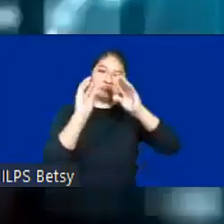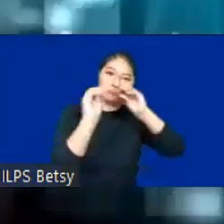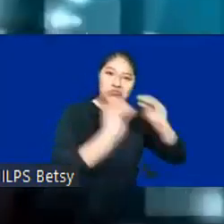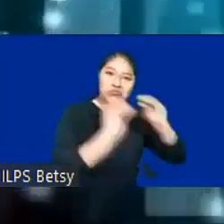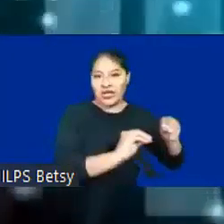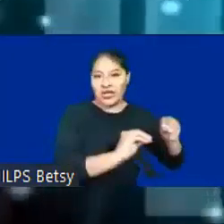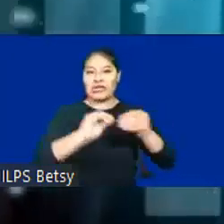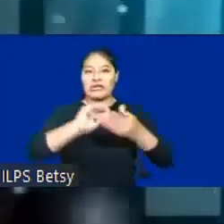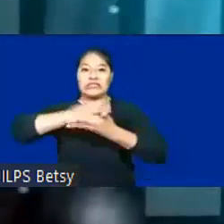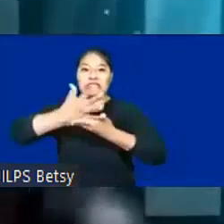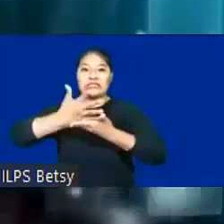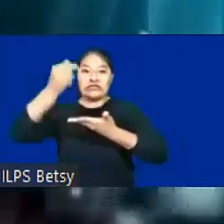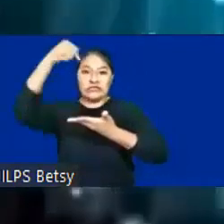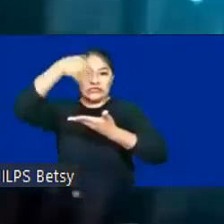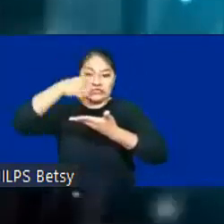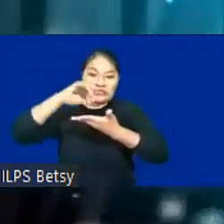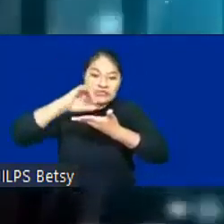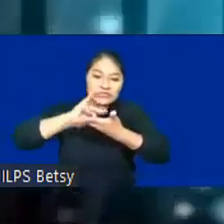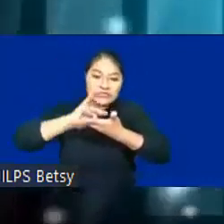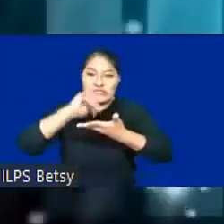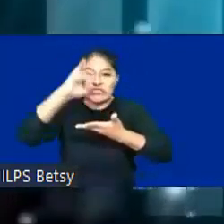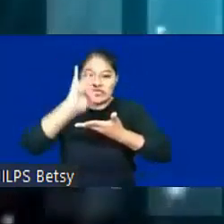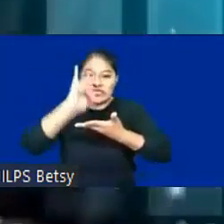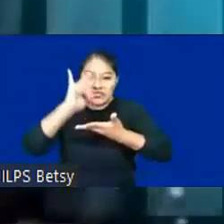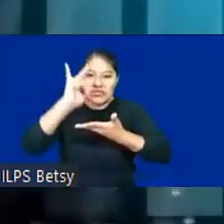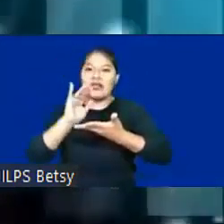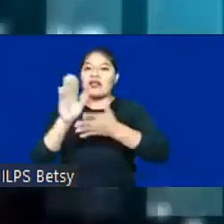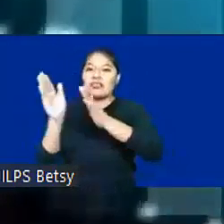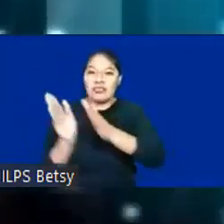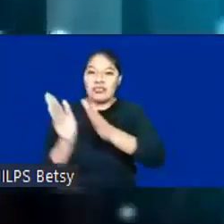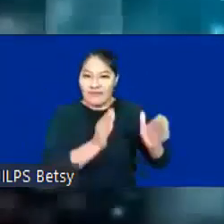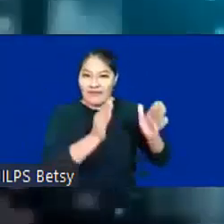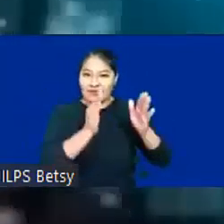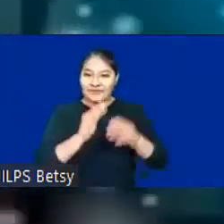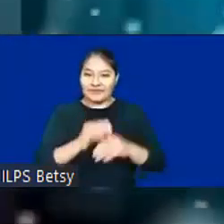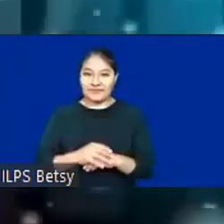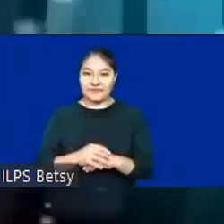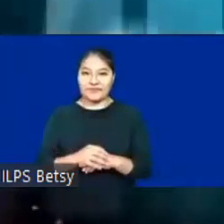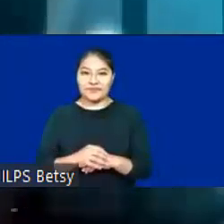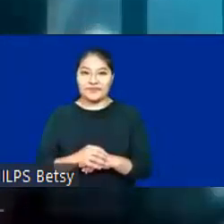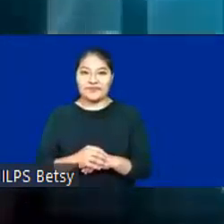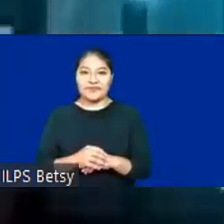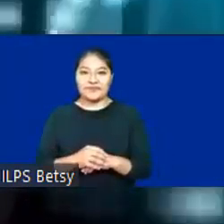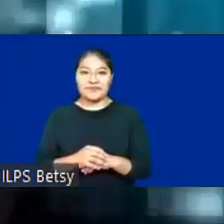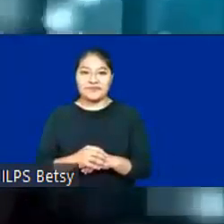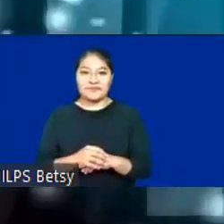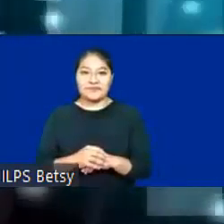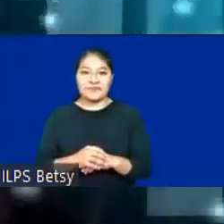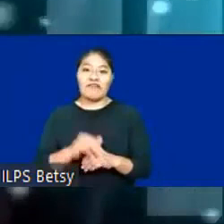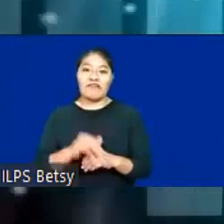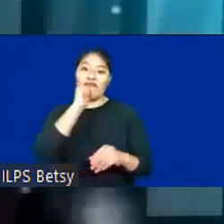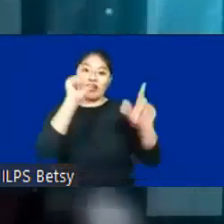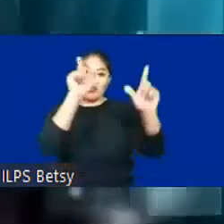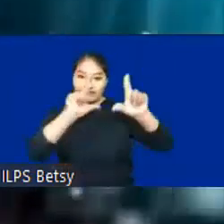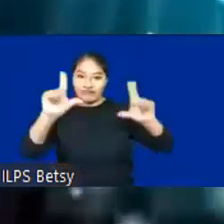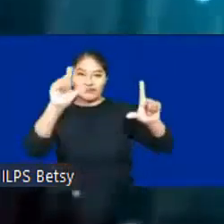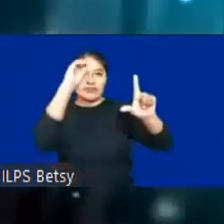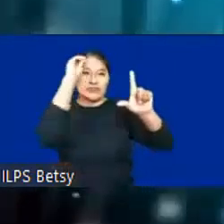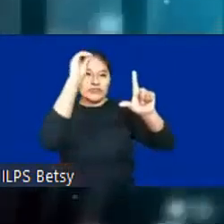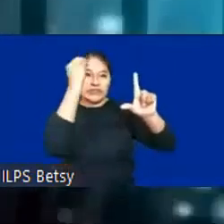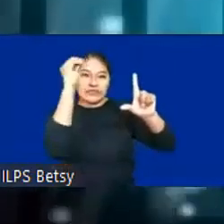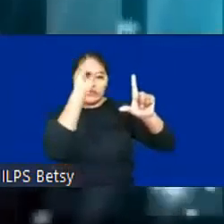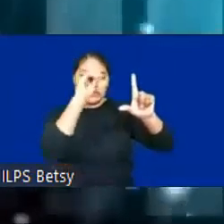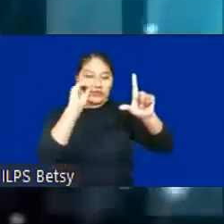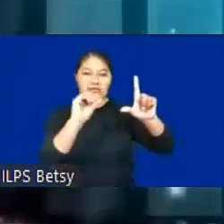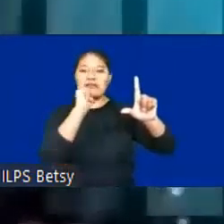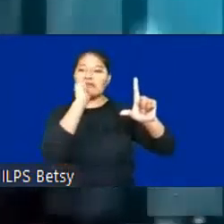vigente. La plataforma de contenedores, estamos en ese proceso. Lo que pretendemos es en pocos meses también renovar todo lo que